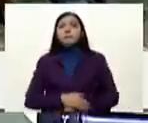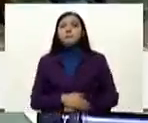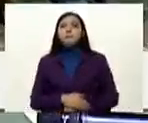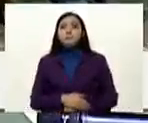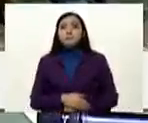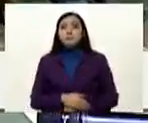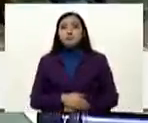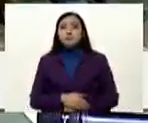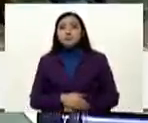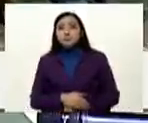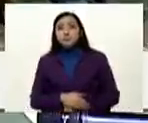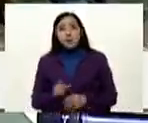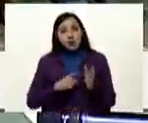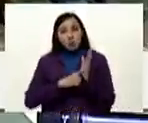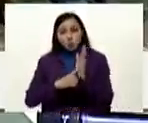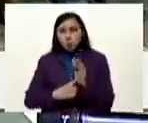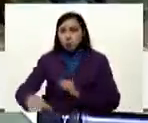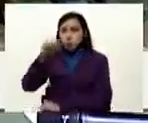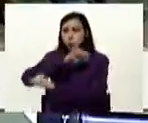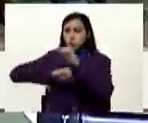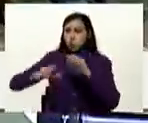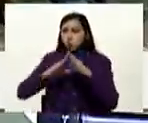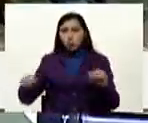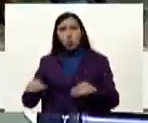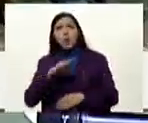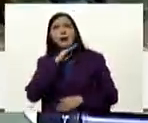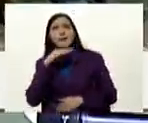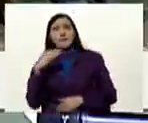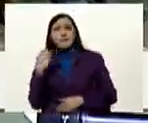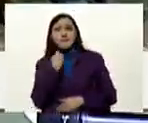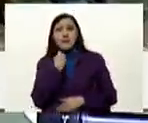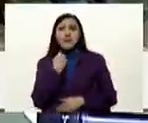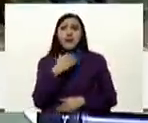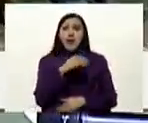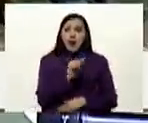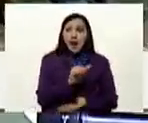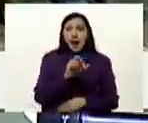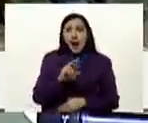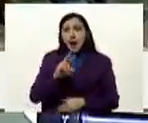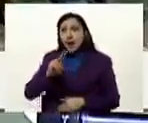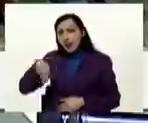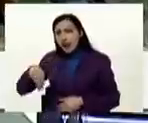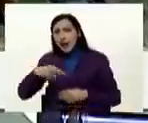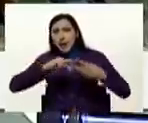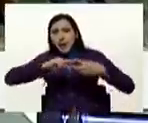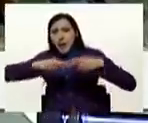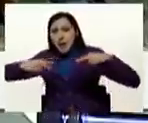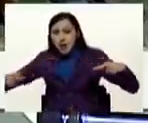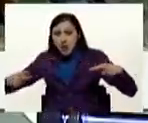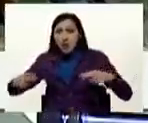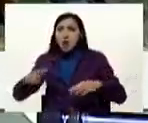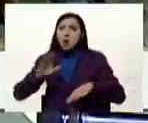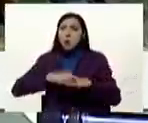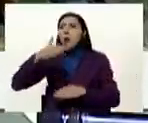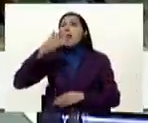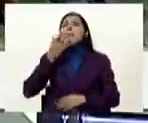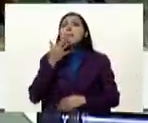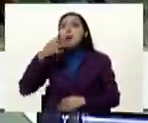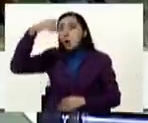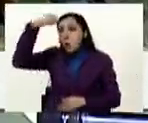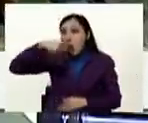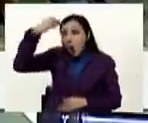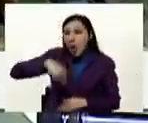un amplio espectro antiviral frente a los virus ARN, tales como la gripe, el